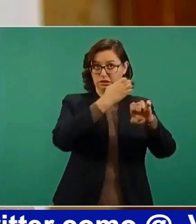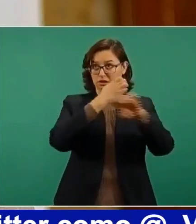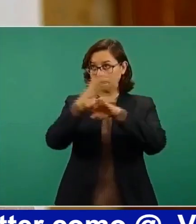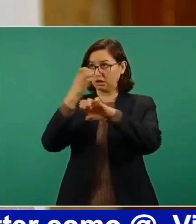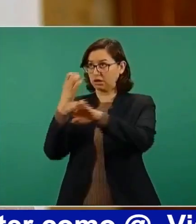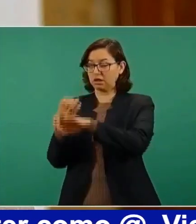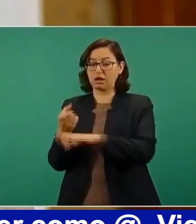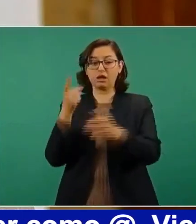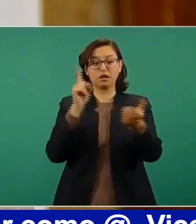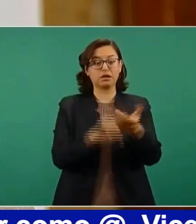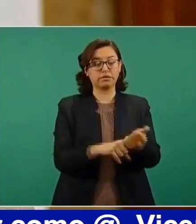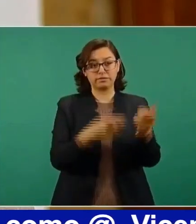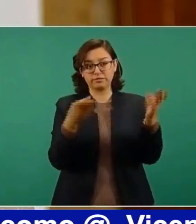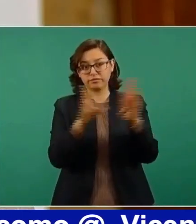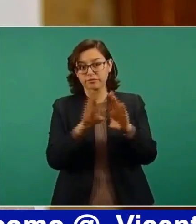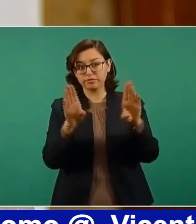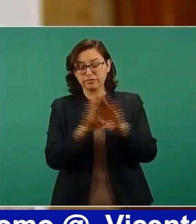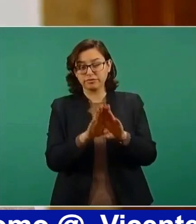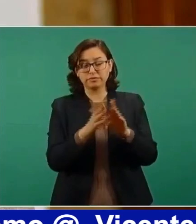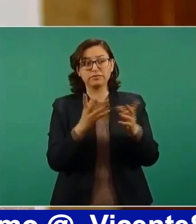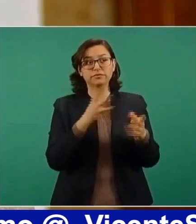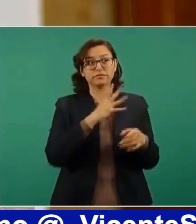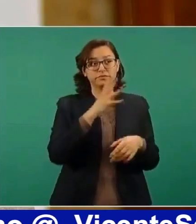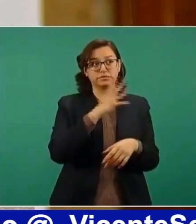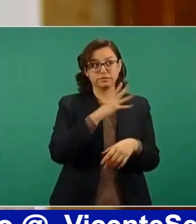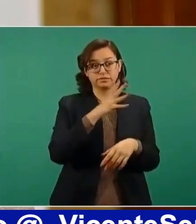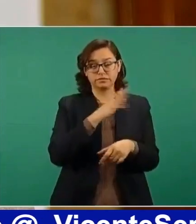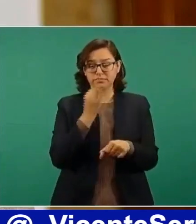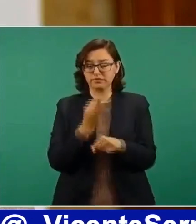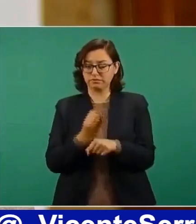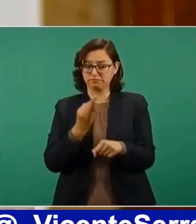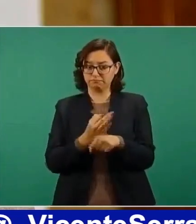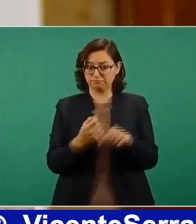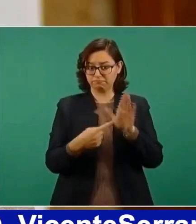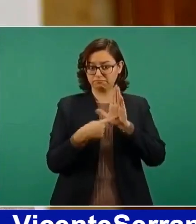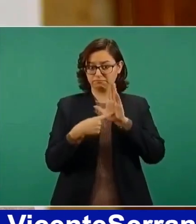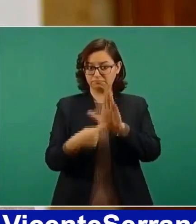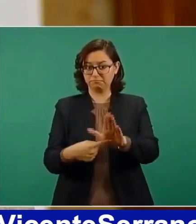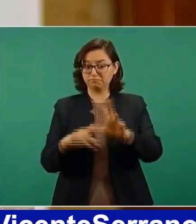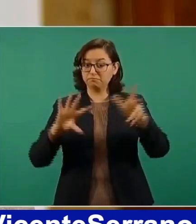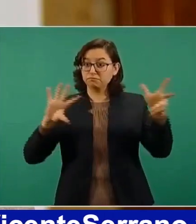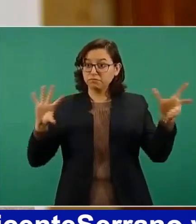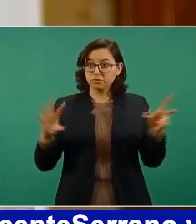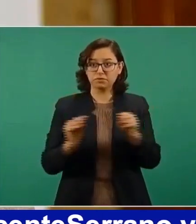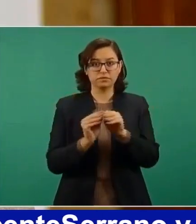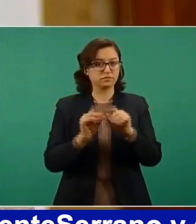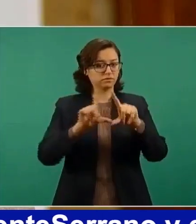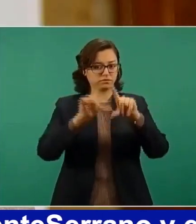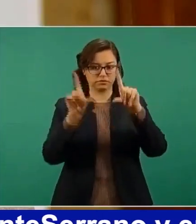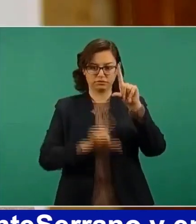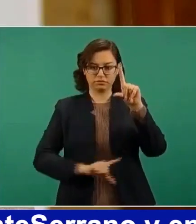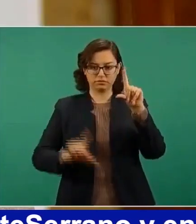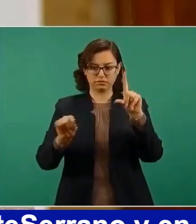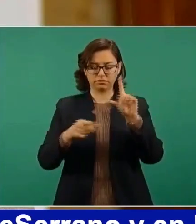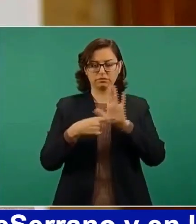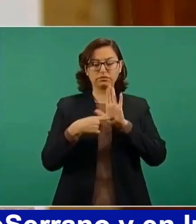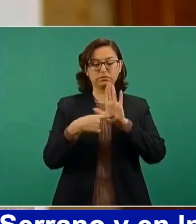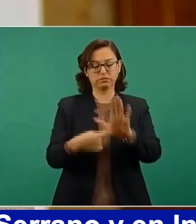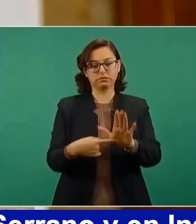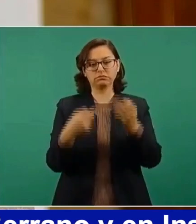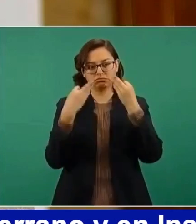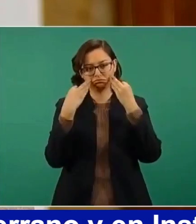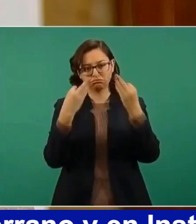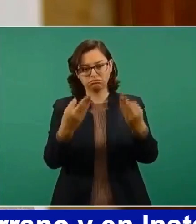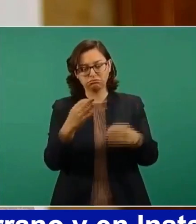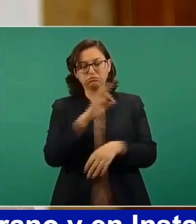en general, de los 32 estados. Pero en esta información que integra todo el país tenemos la evidencia